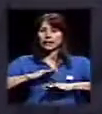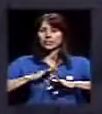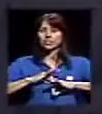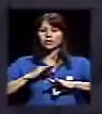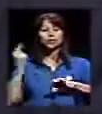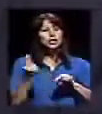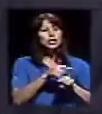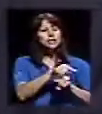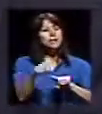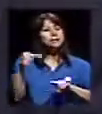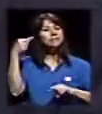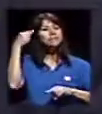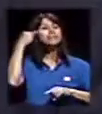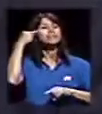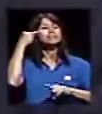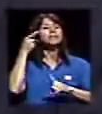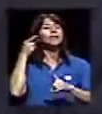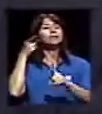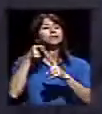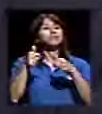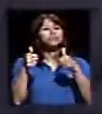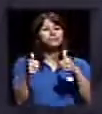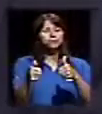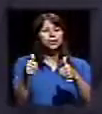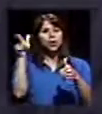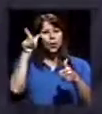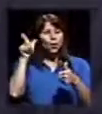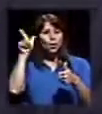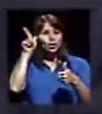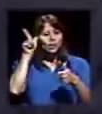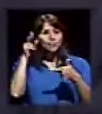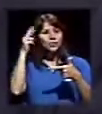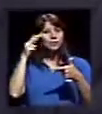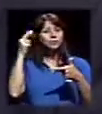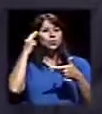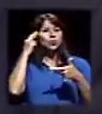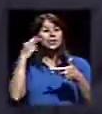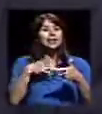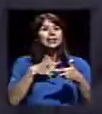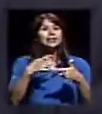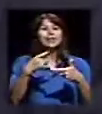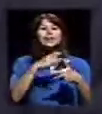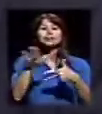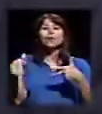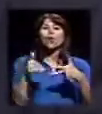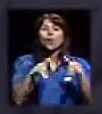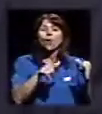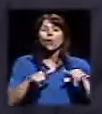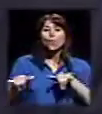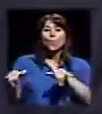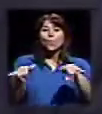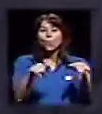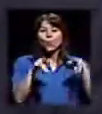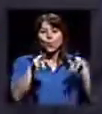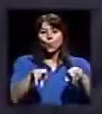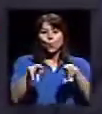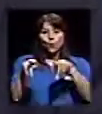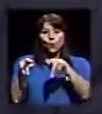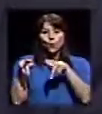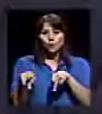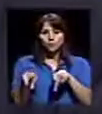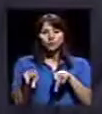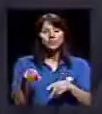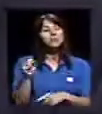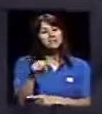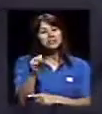razón, ha prevalecido la lógica y ha prevalecido el interés común. Y pues sí, ha habido momentos en